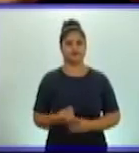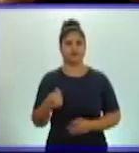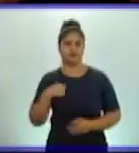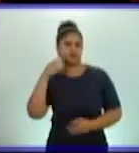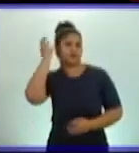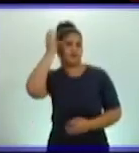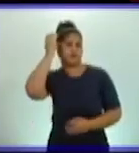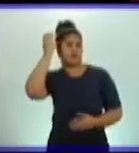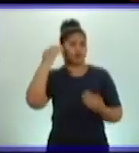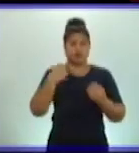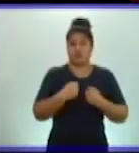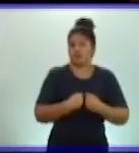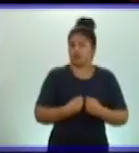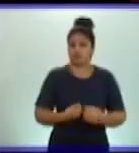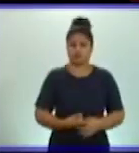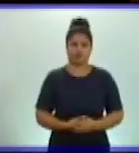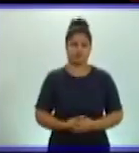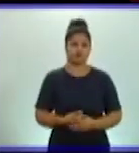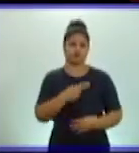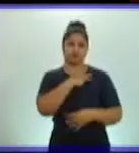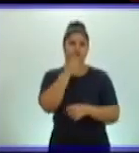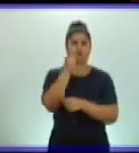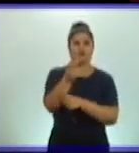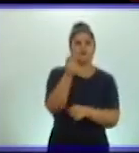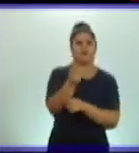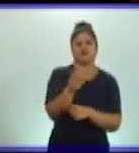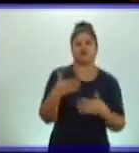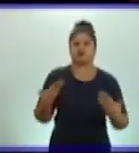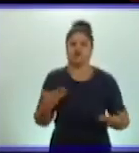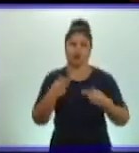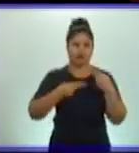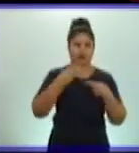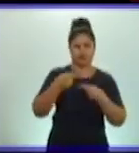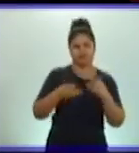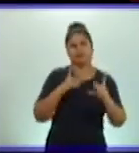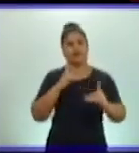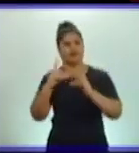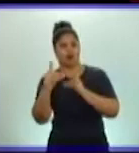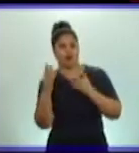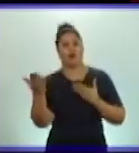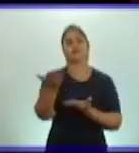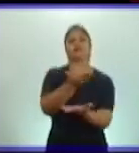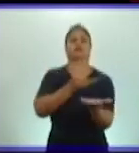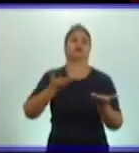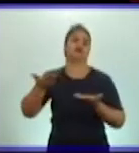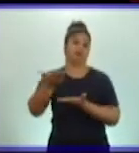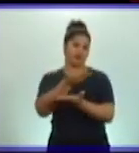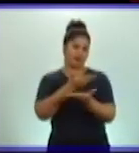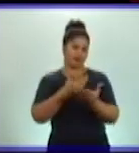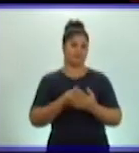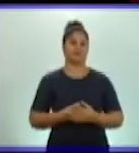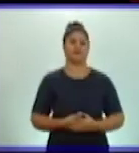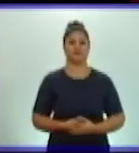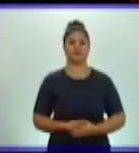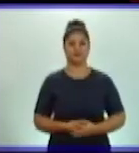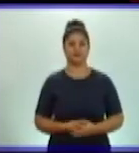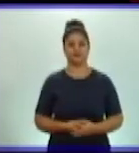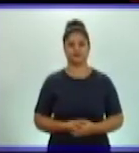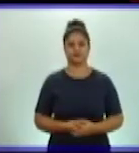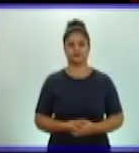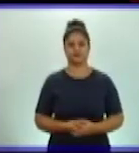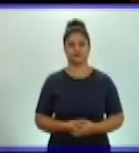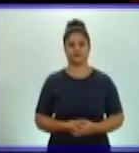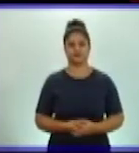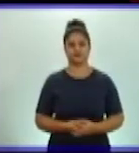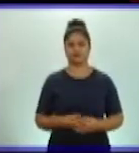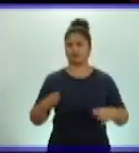de dialogar y sobre todo de poder crecer en ese intercambio, en esa retroalimentación. Hay tantas lecturas como